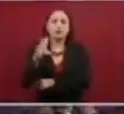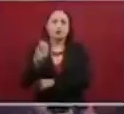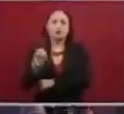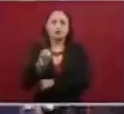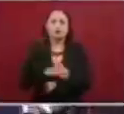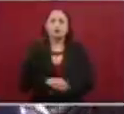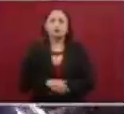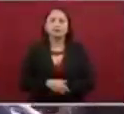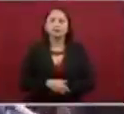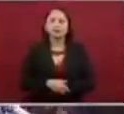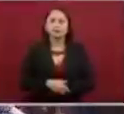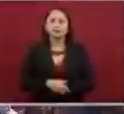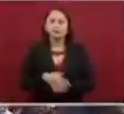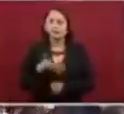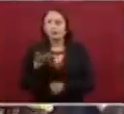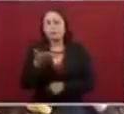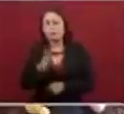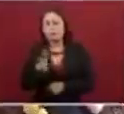A más tardar